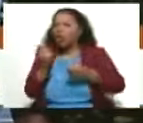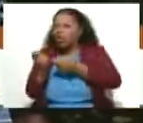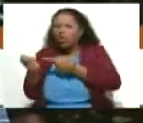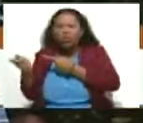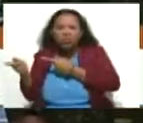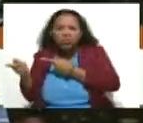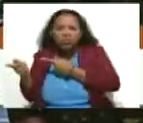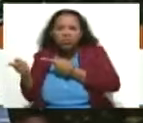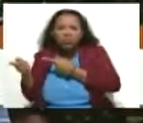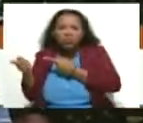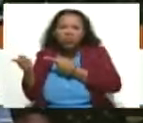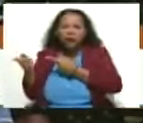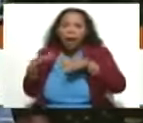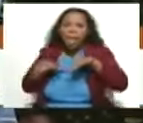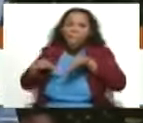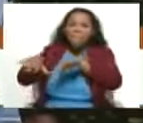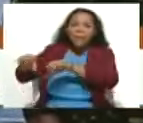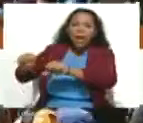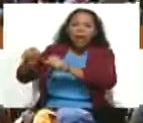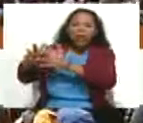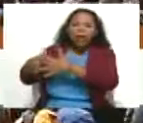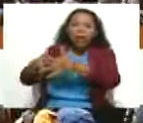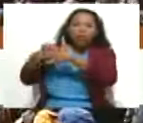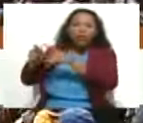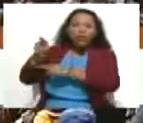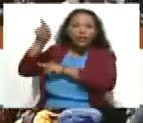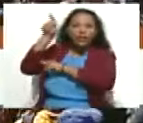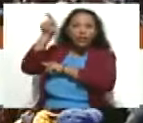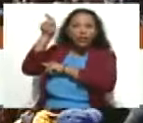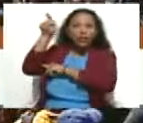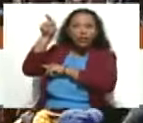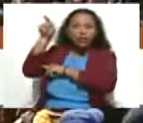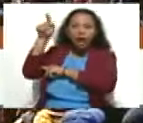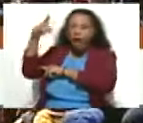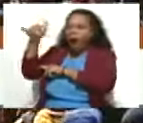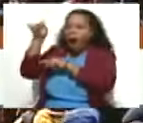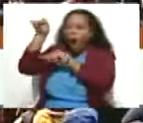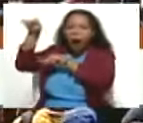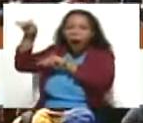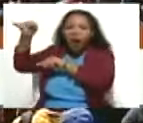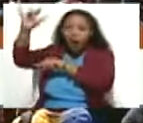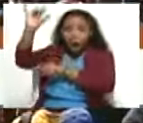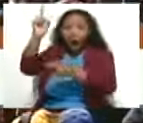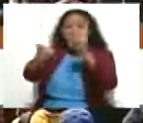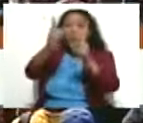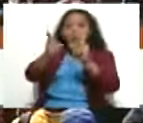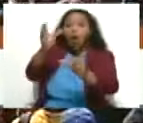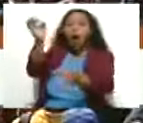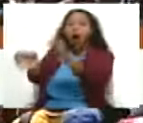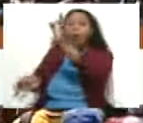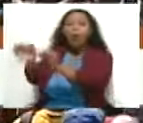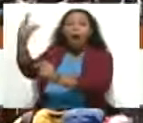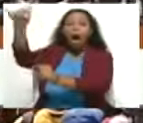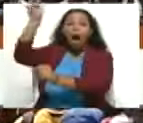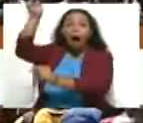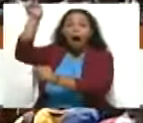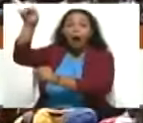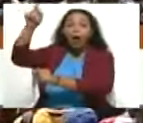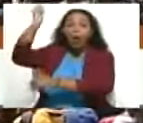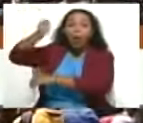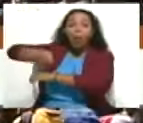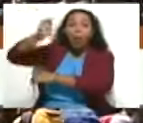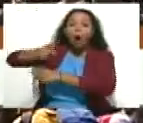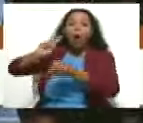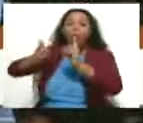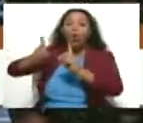El imperio. Ahí hay, mire, ahí hay abogados, jueces de la Corte,